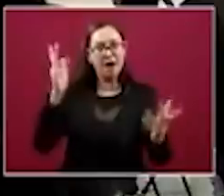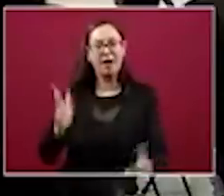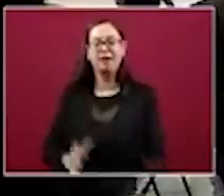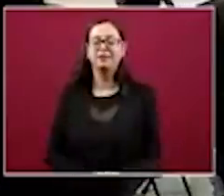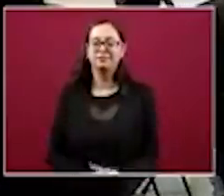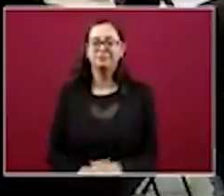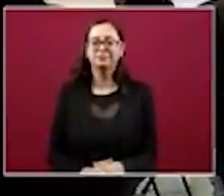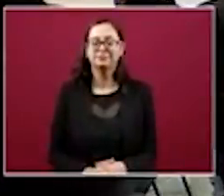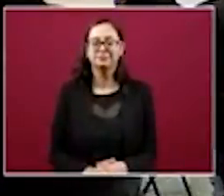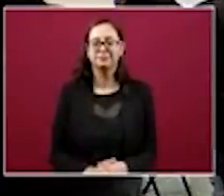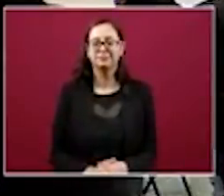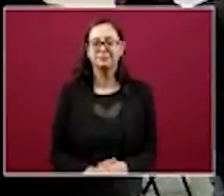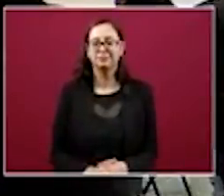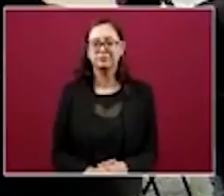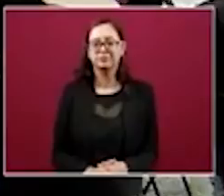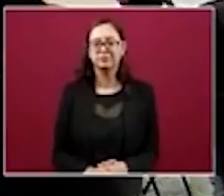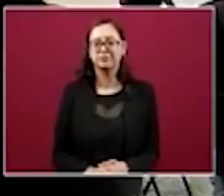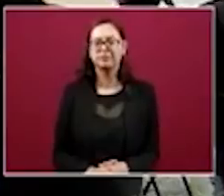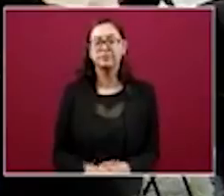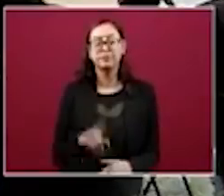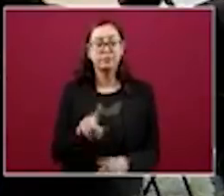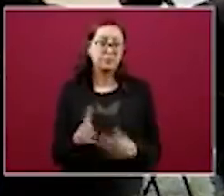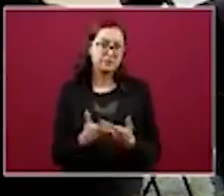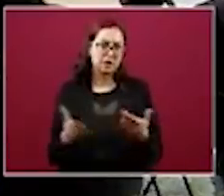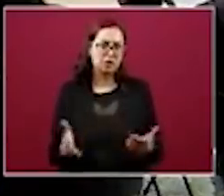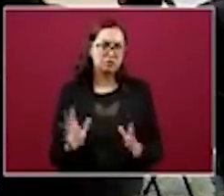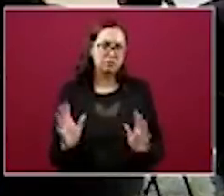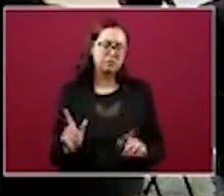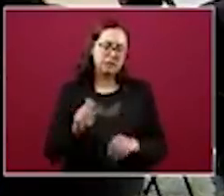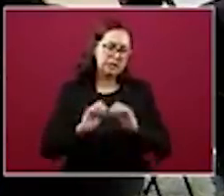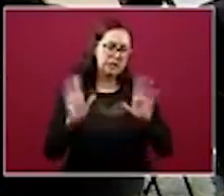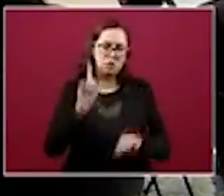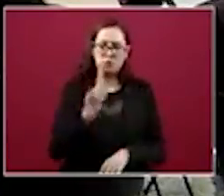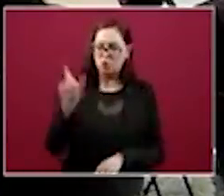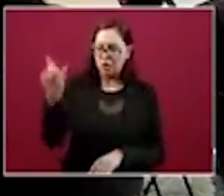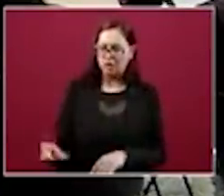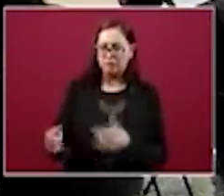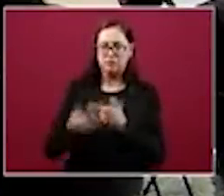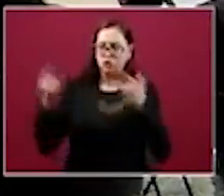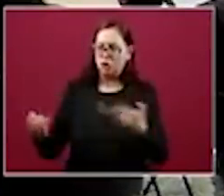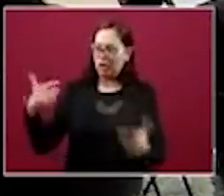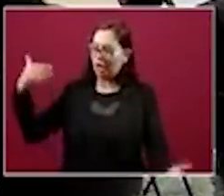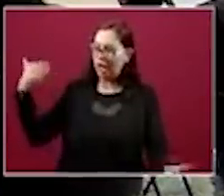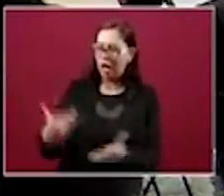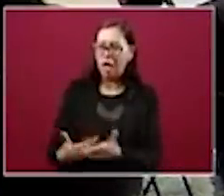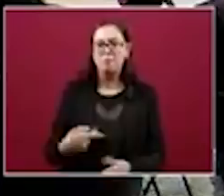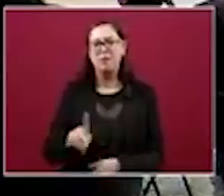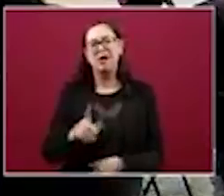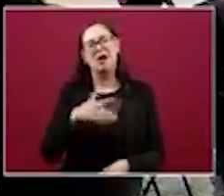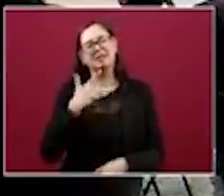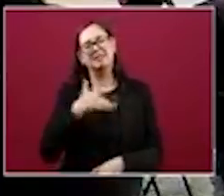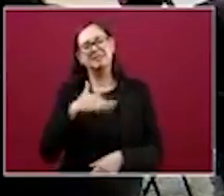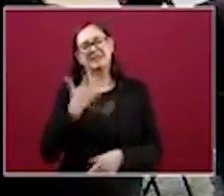En este caso, sin demeritar la carrera de ella, que por supuesto puede tener mucha trayectoria, sin duda, lo que se cuestiona aquí es